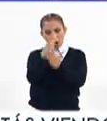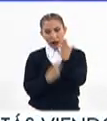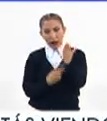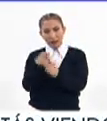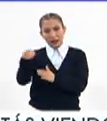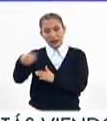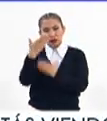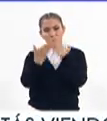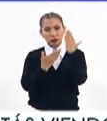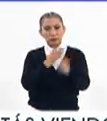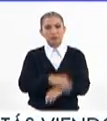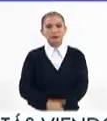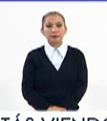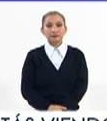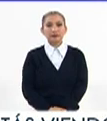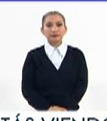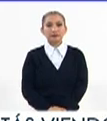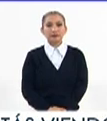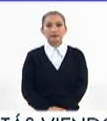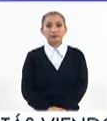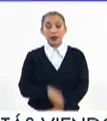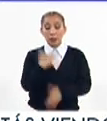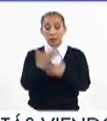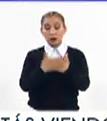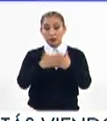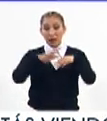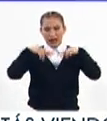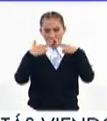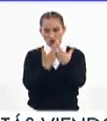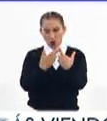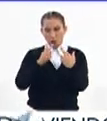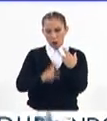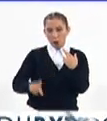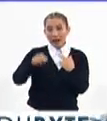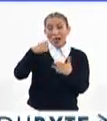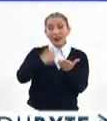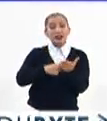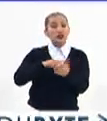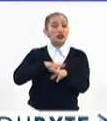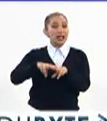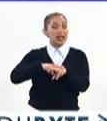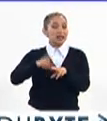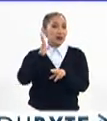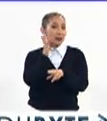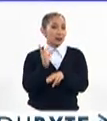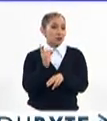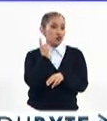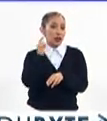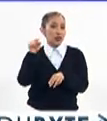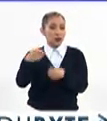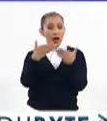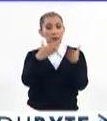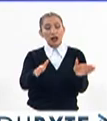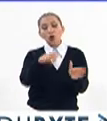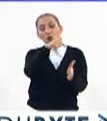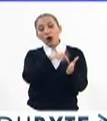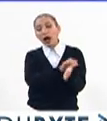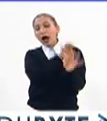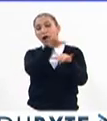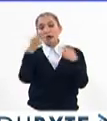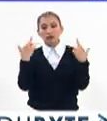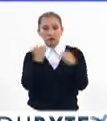planes y programas de estudio. Las próximas audiencias públicas en el Palacio Legislativo de San Lázaro abrirán los